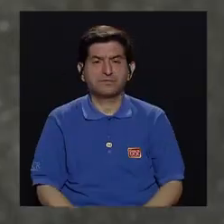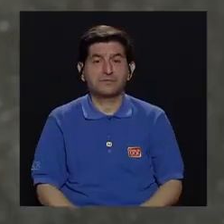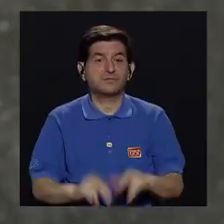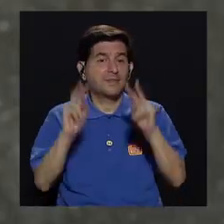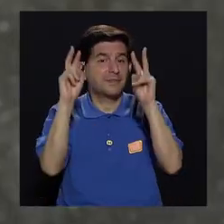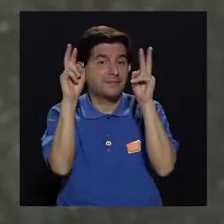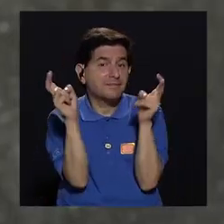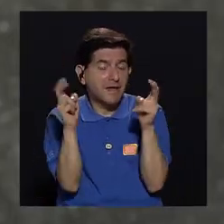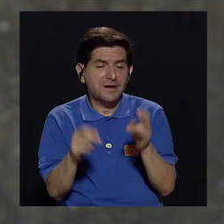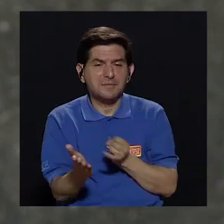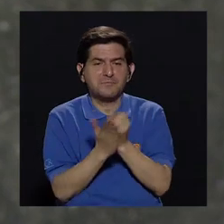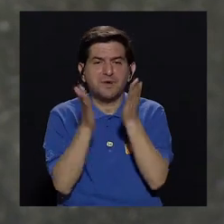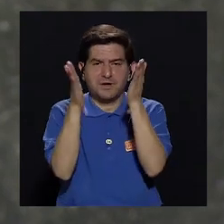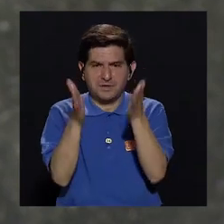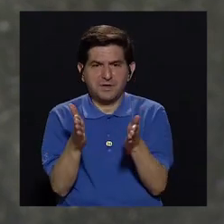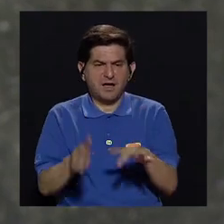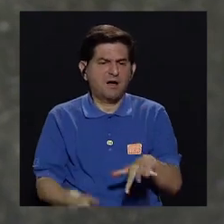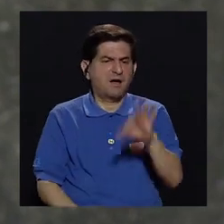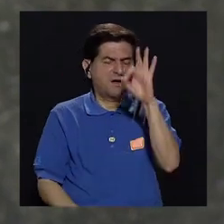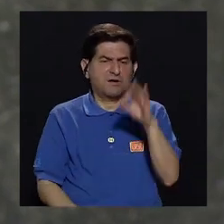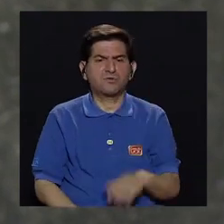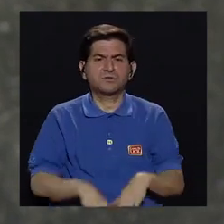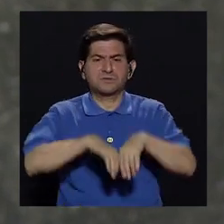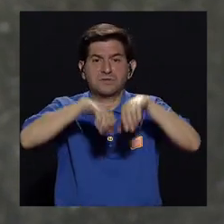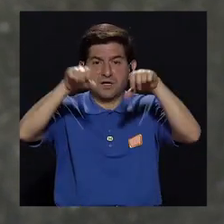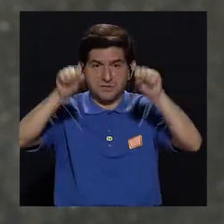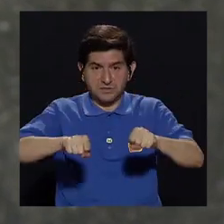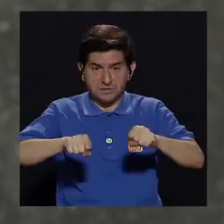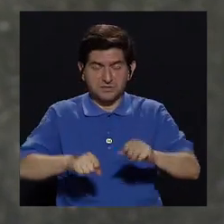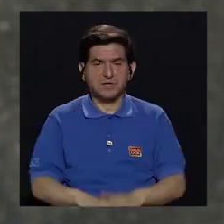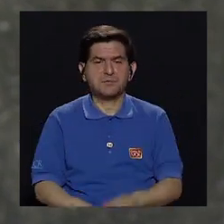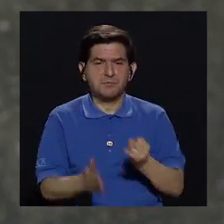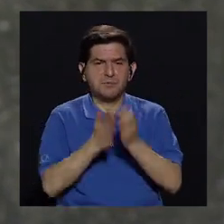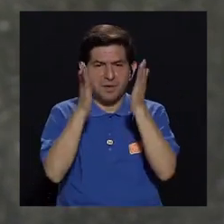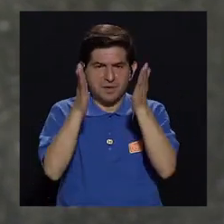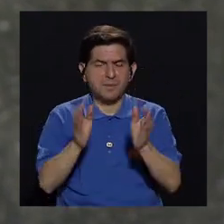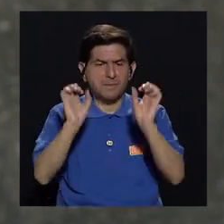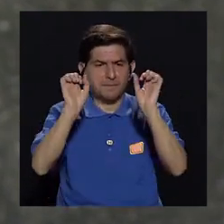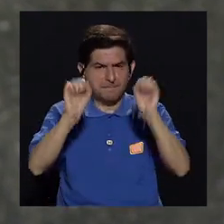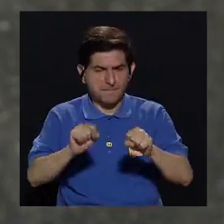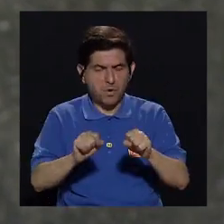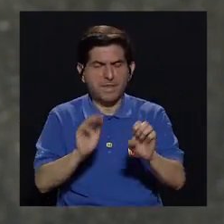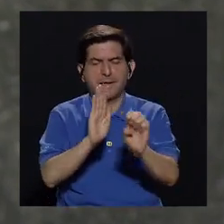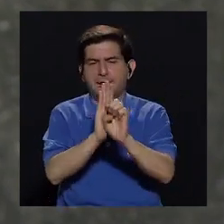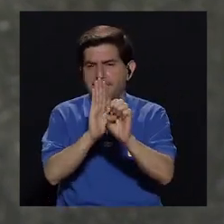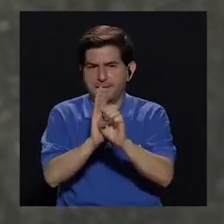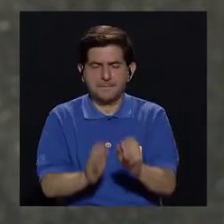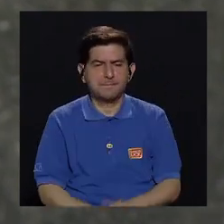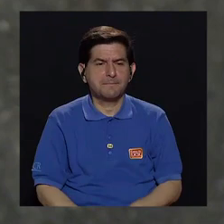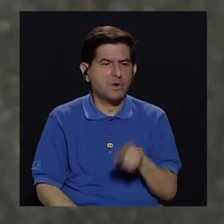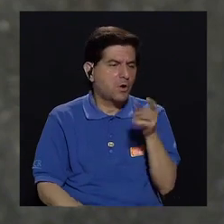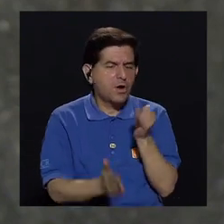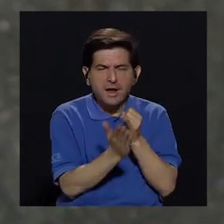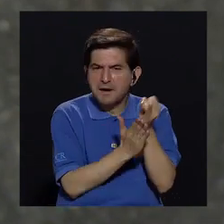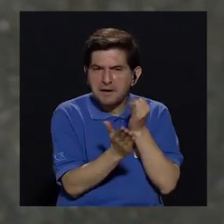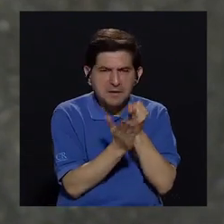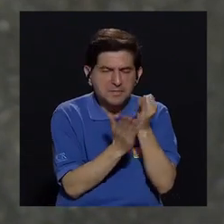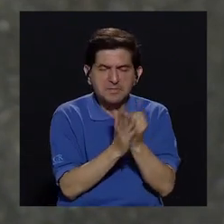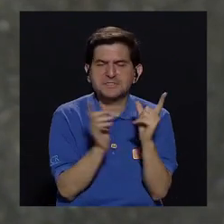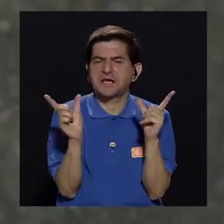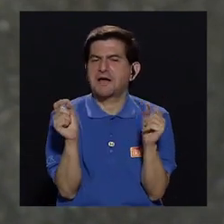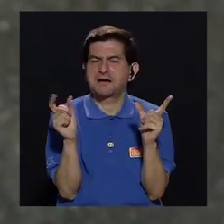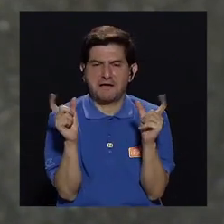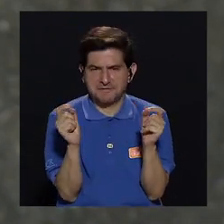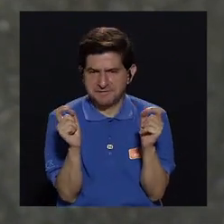Uh-huh. En el tema de los investigadores van a encontrar un sistema donde el investigador, para dar un ejemplo, está haciendo una investigación